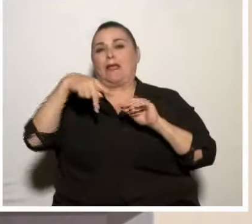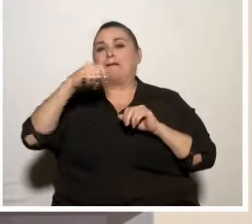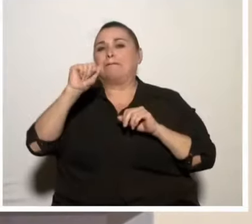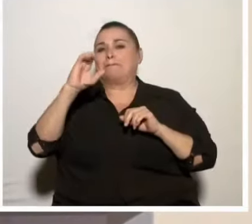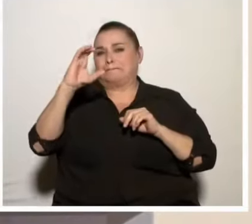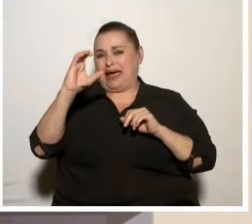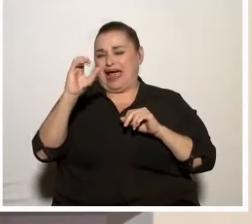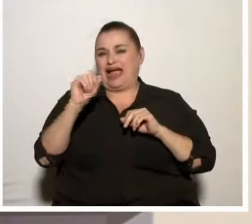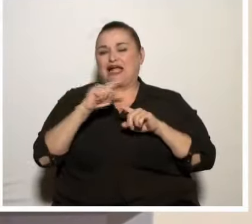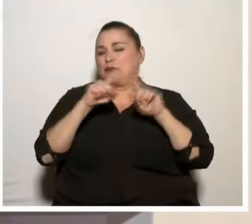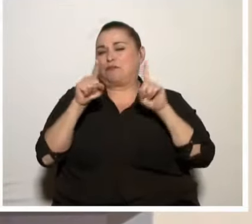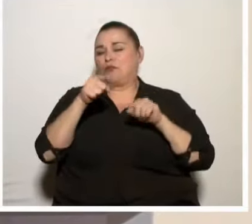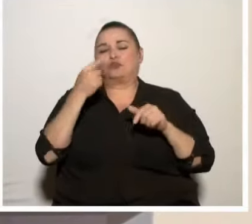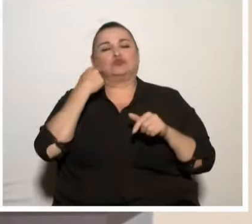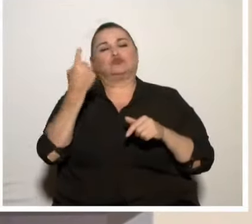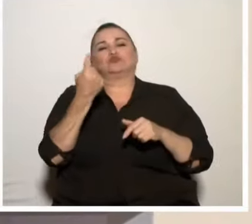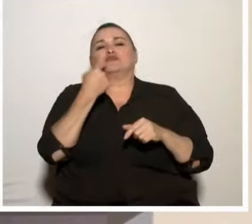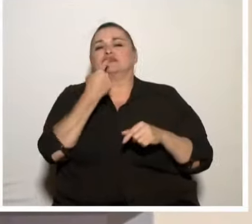posible nuevo gobierno.